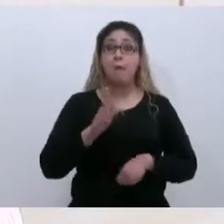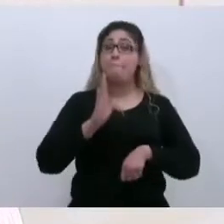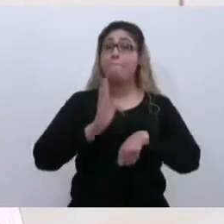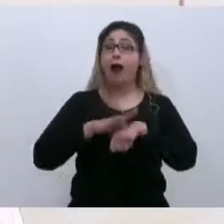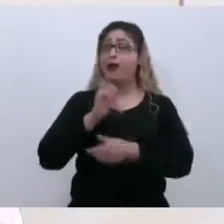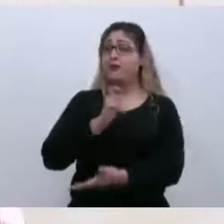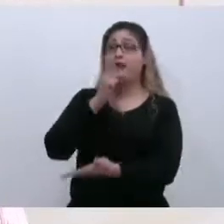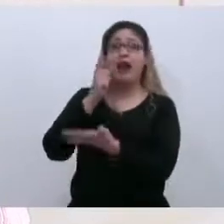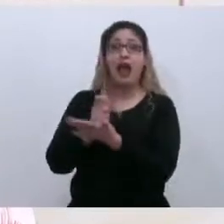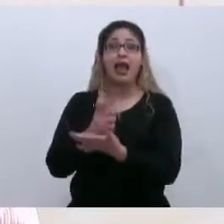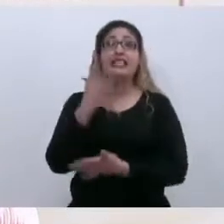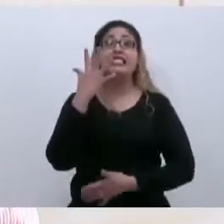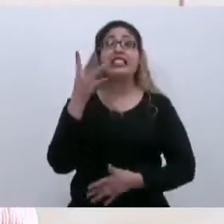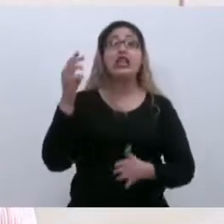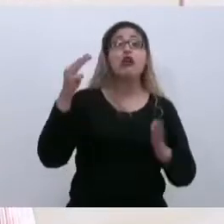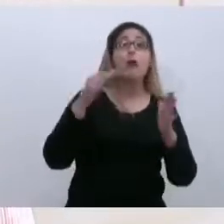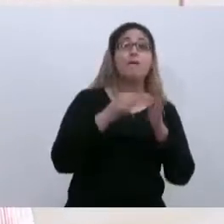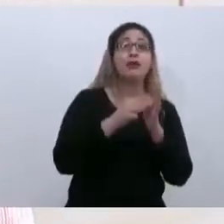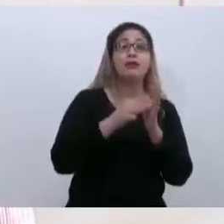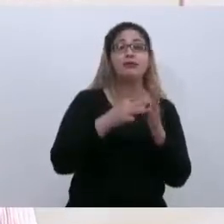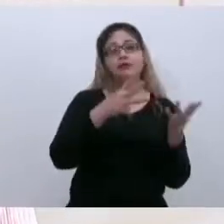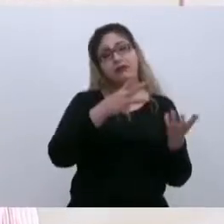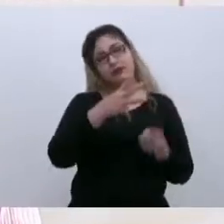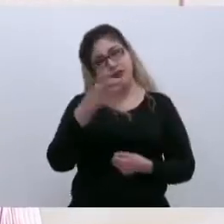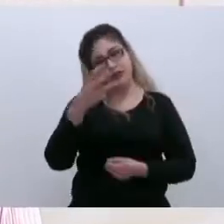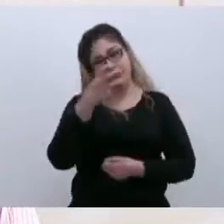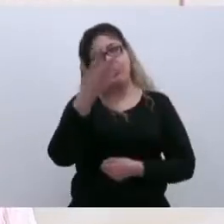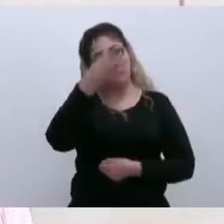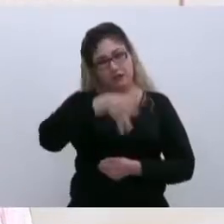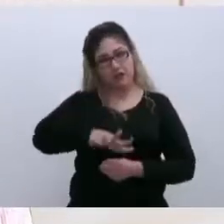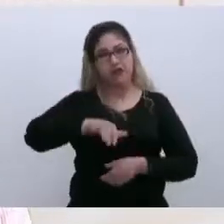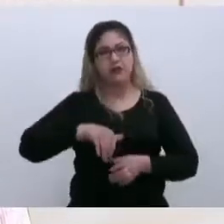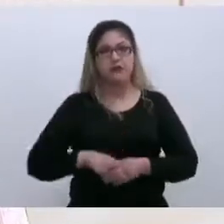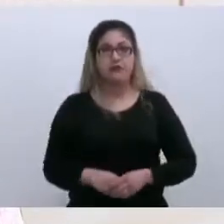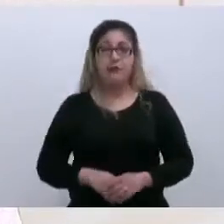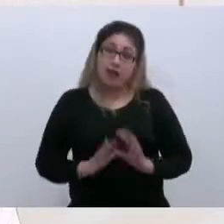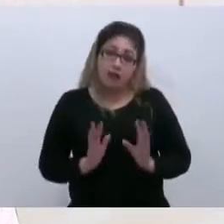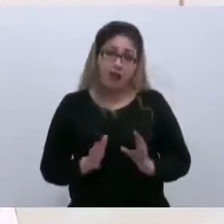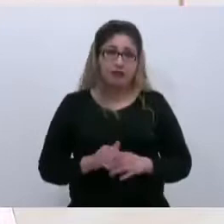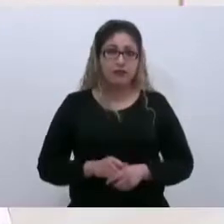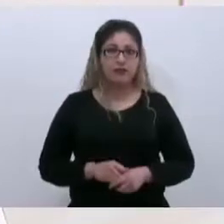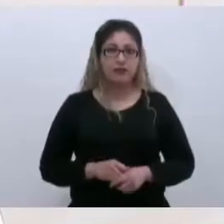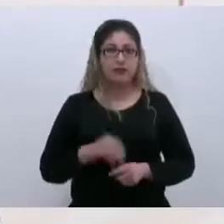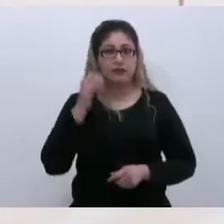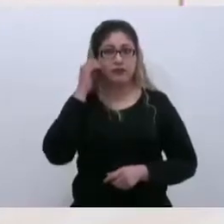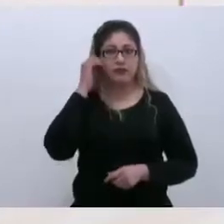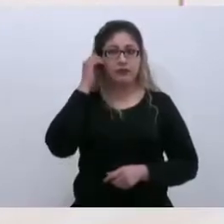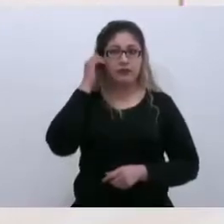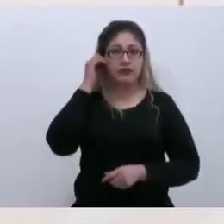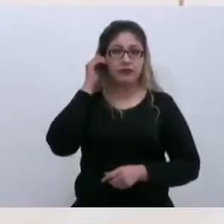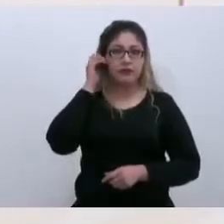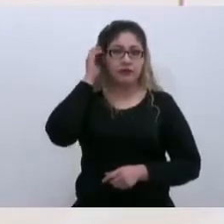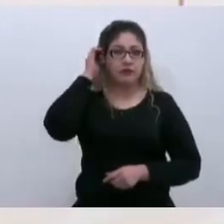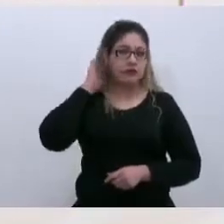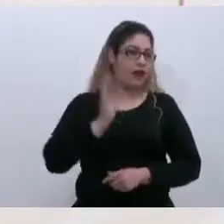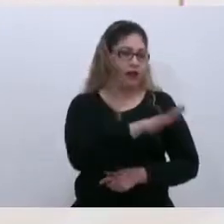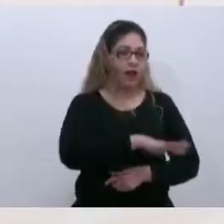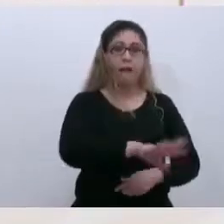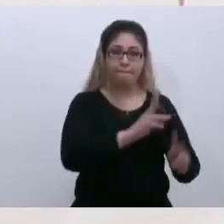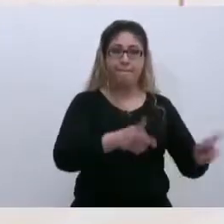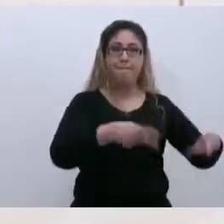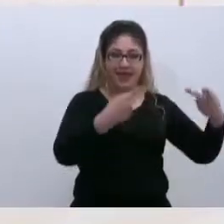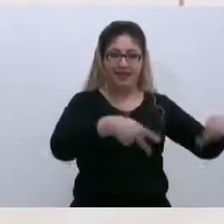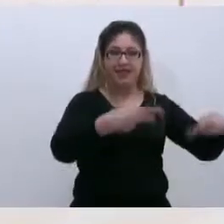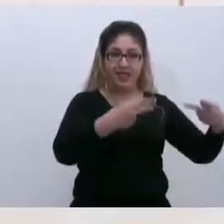5.610. Ahora ya en el mercado ya casi está a este precio, 5.000